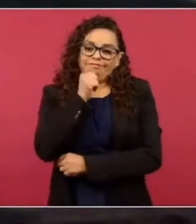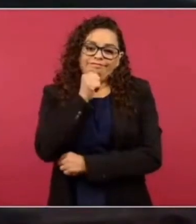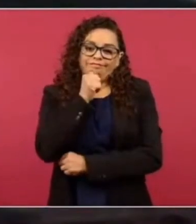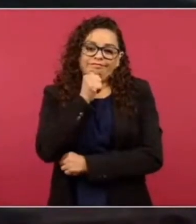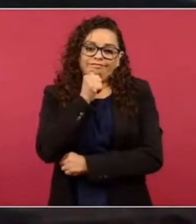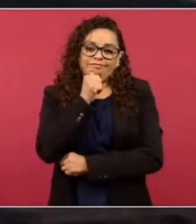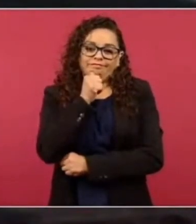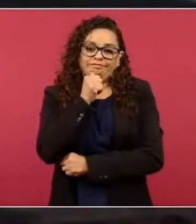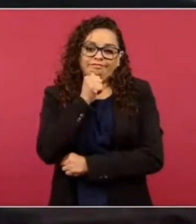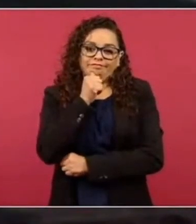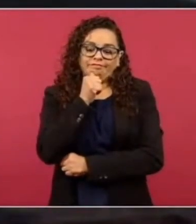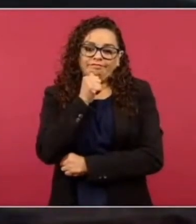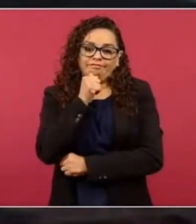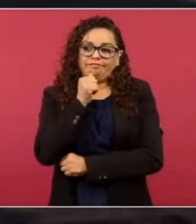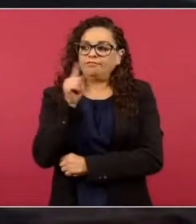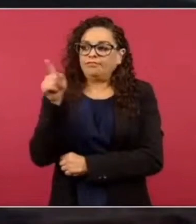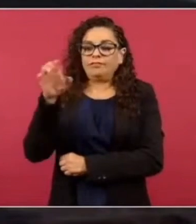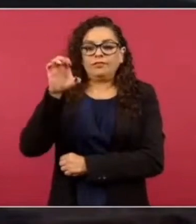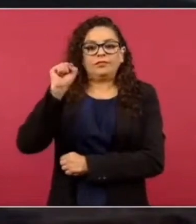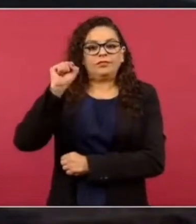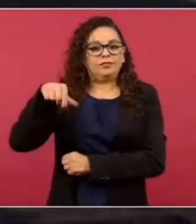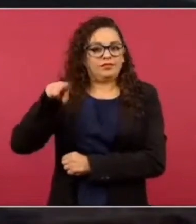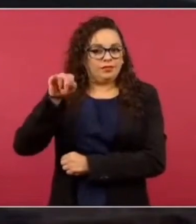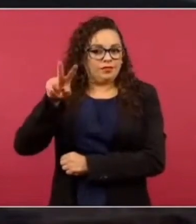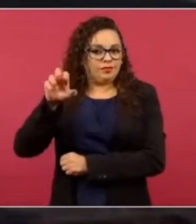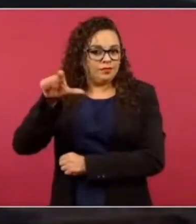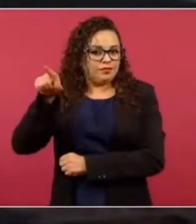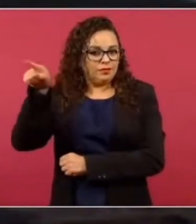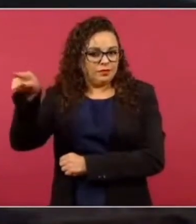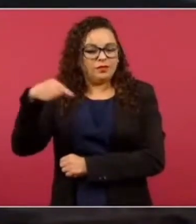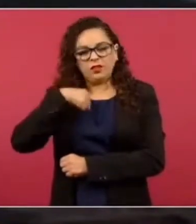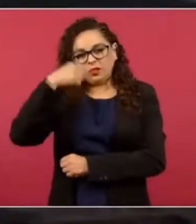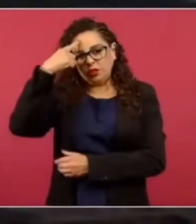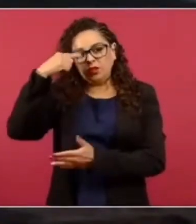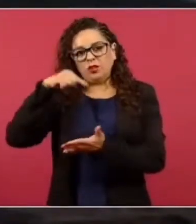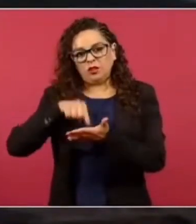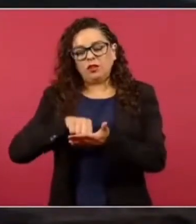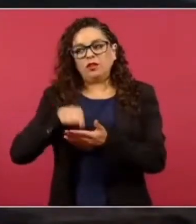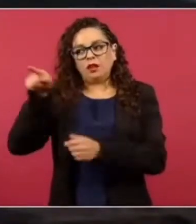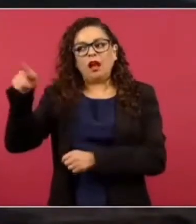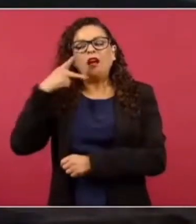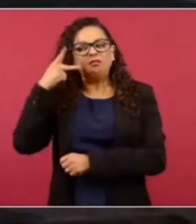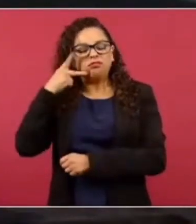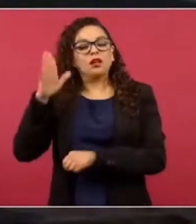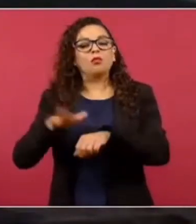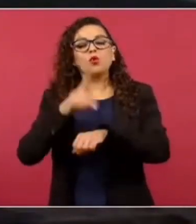Yo creo que ese fue el que inventó, una vez que fui a Nueva York,